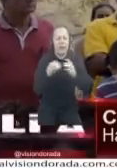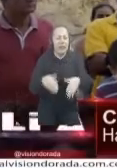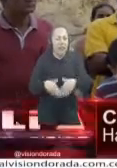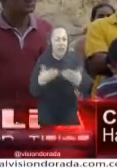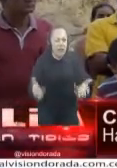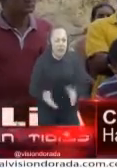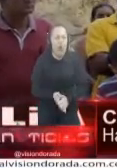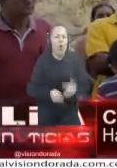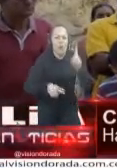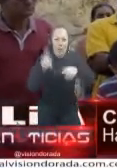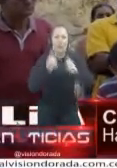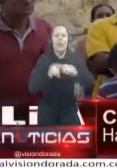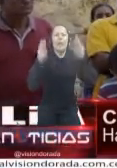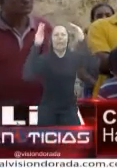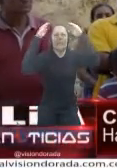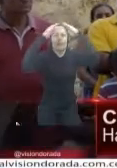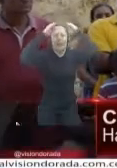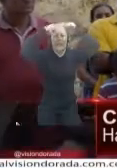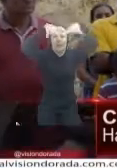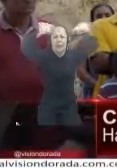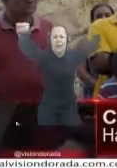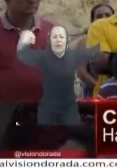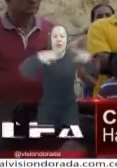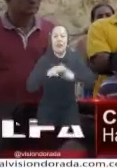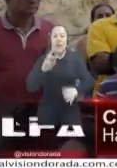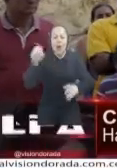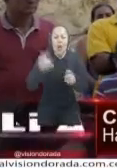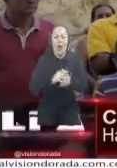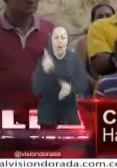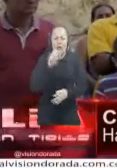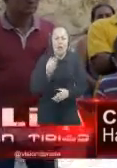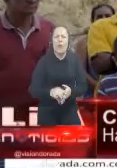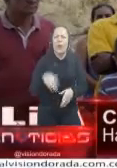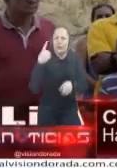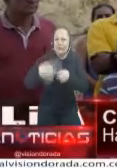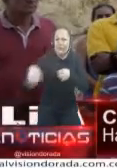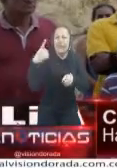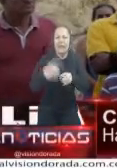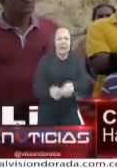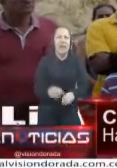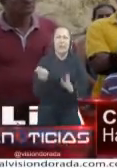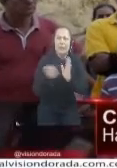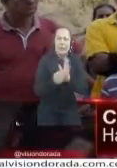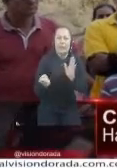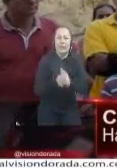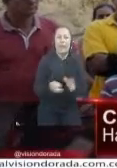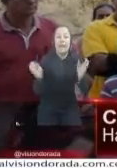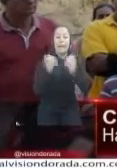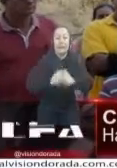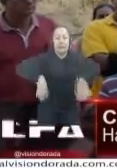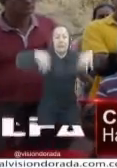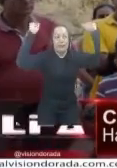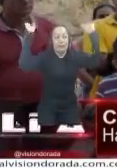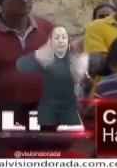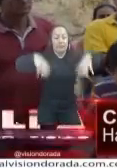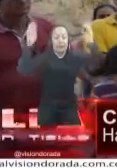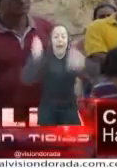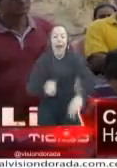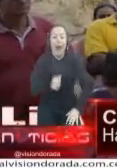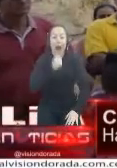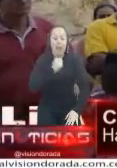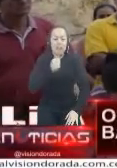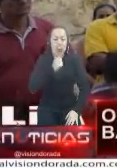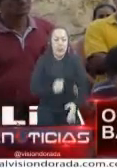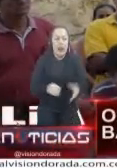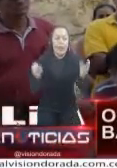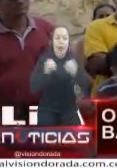se le han caído las tejas del lindero sur en varias oportunidades. Hay unas filtraciones generadas por el rompimiento de las